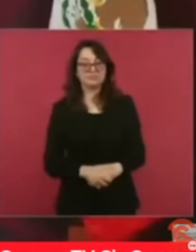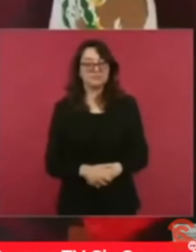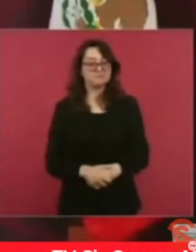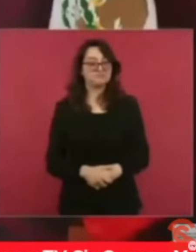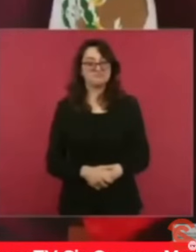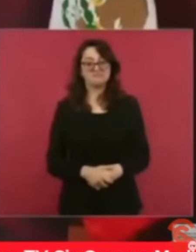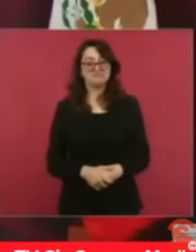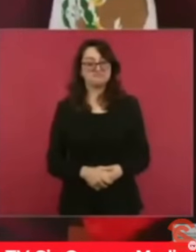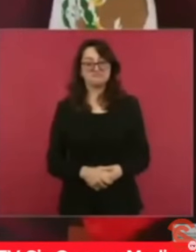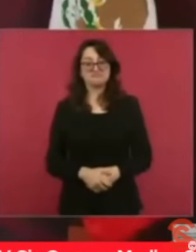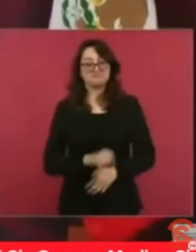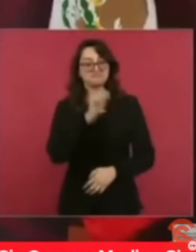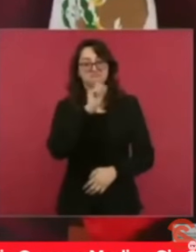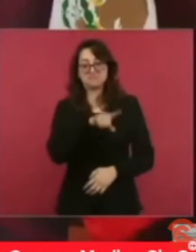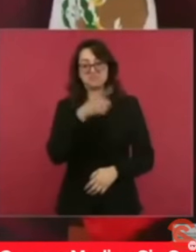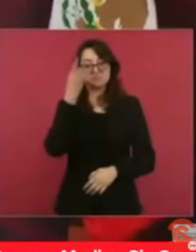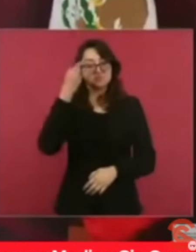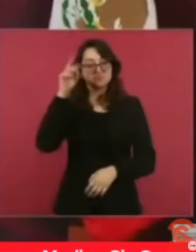Samarripa?